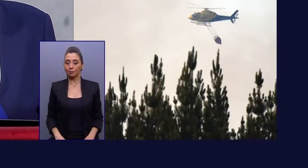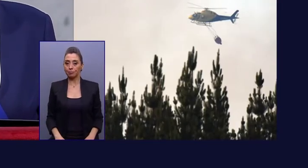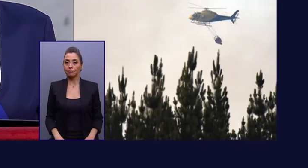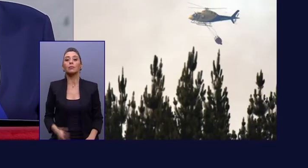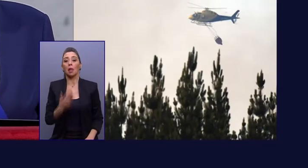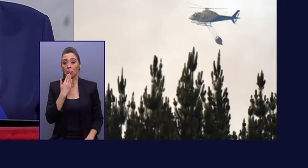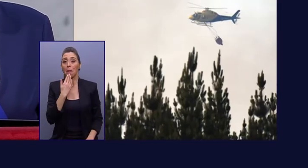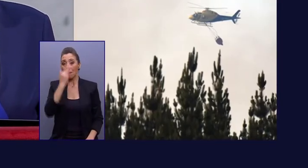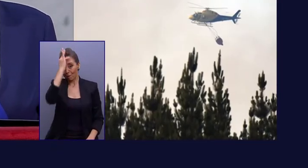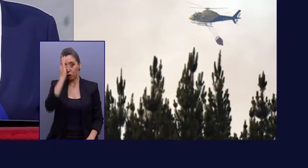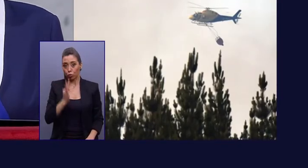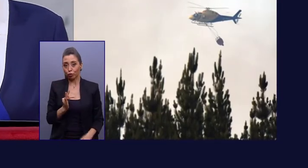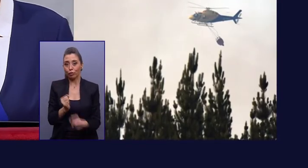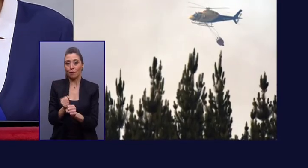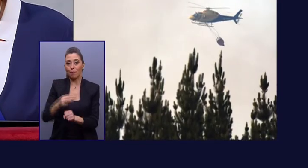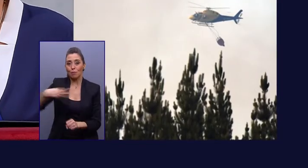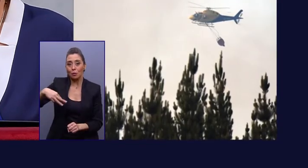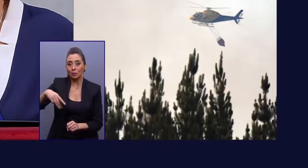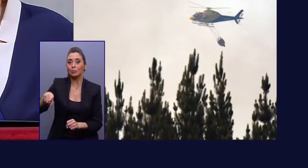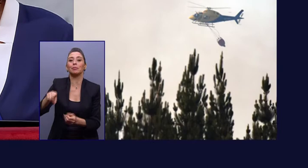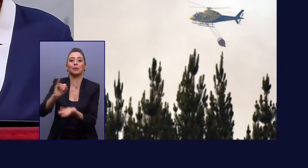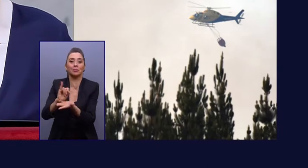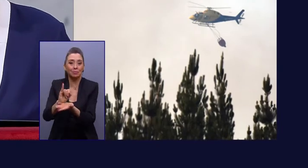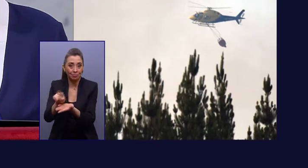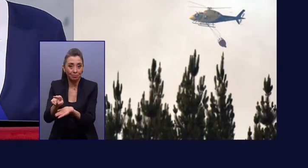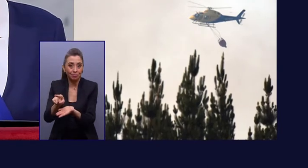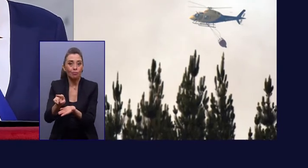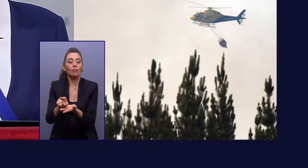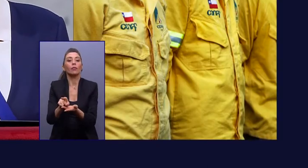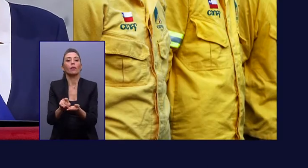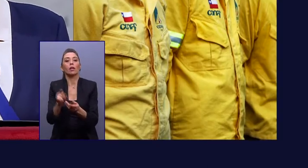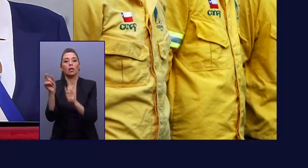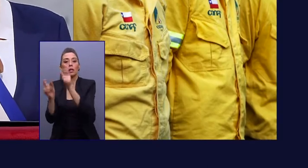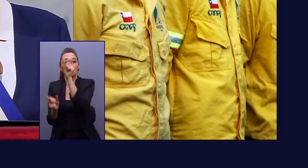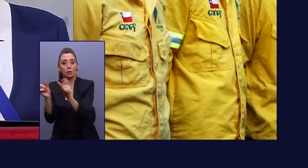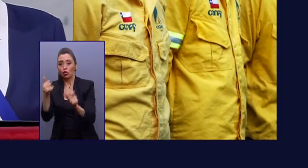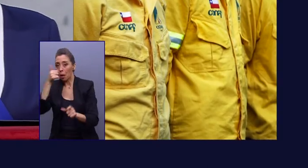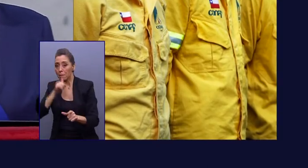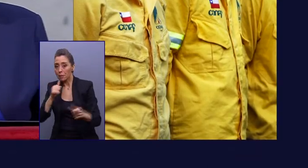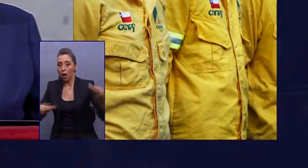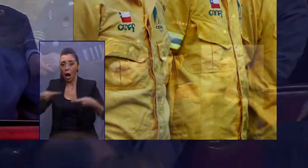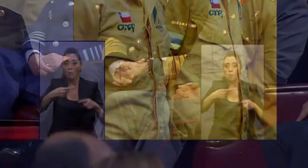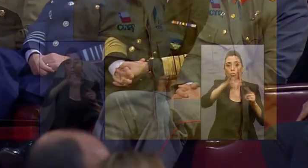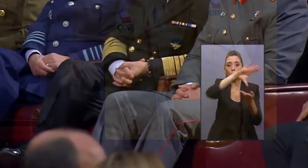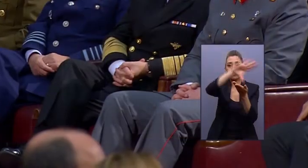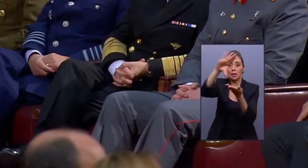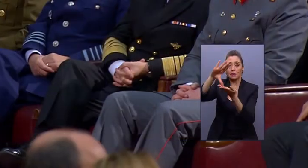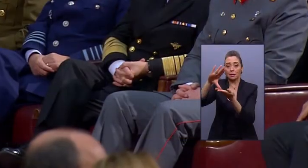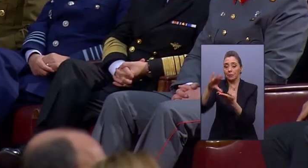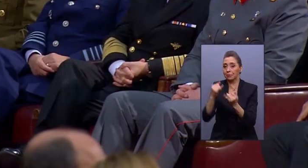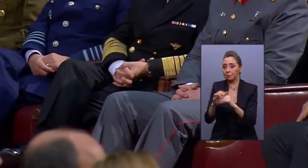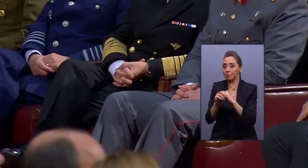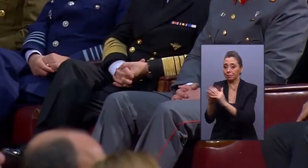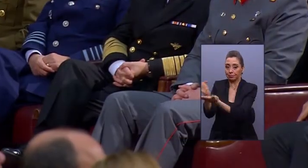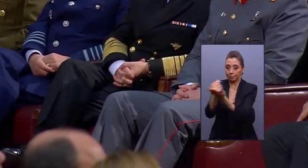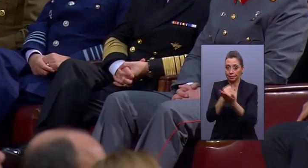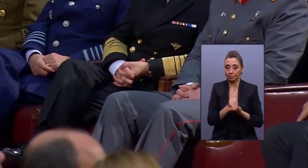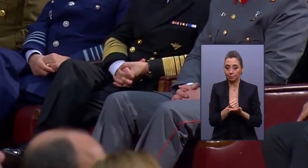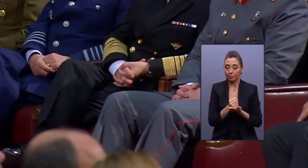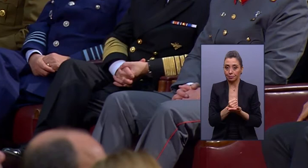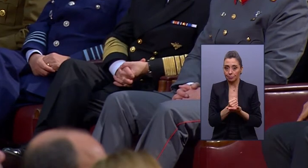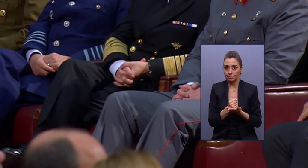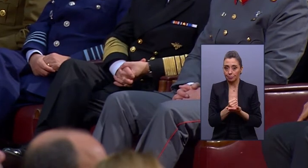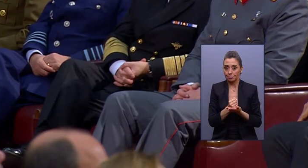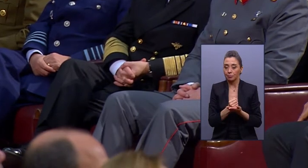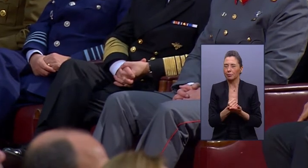Y los funcionarios locales, así como los importantes aportes de privados y de países amigos. Bueno, y